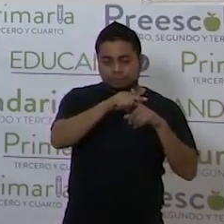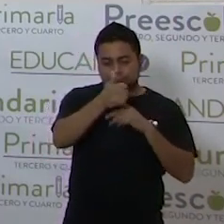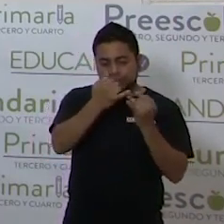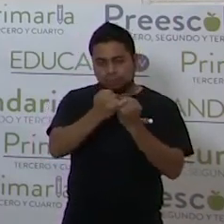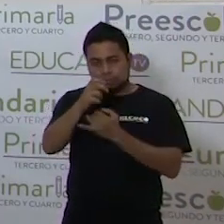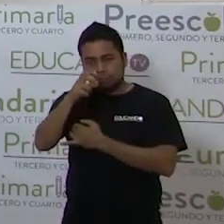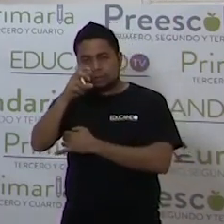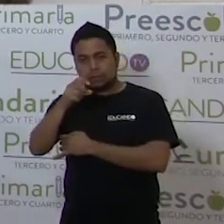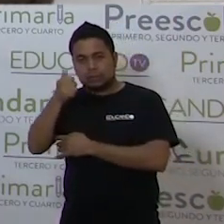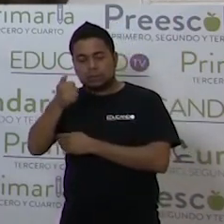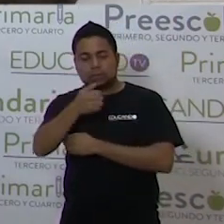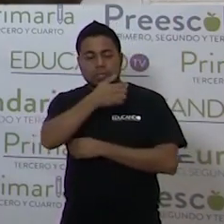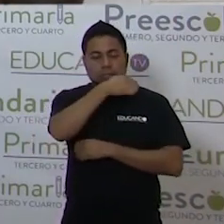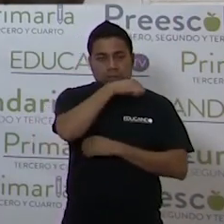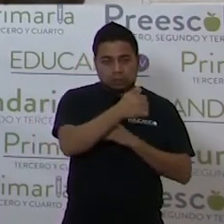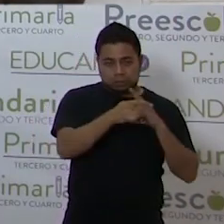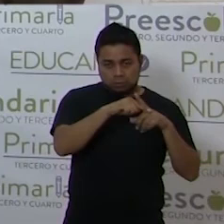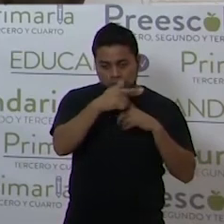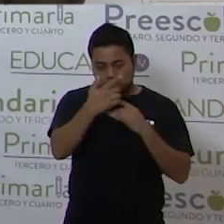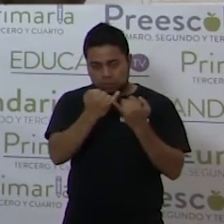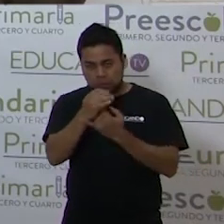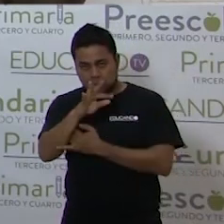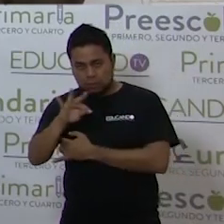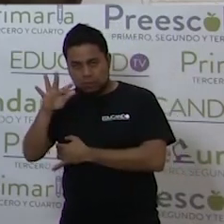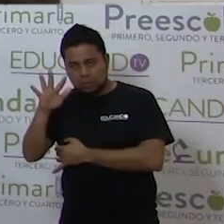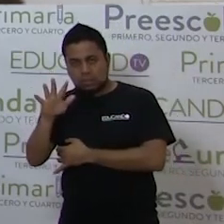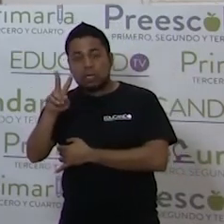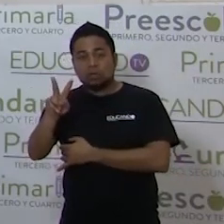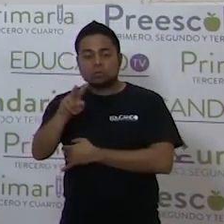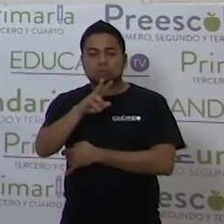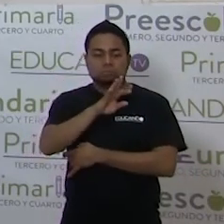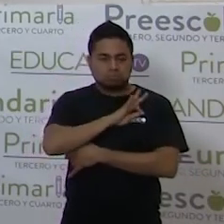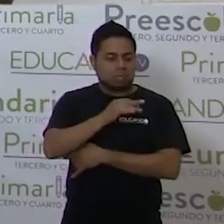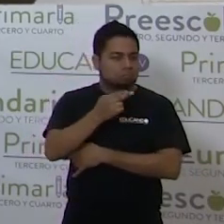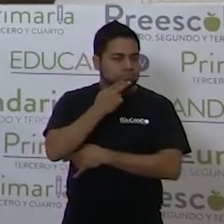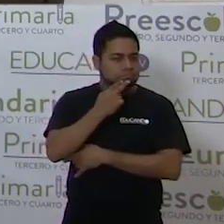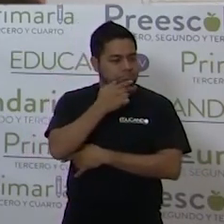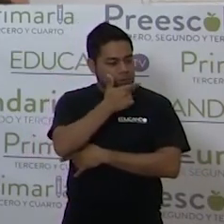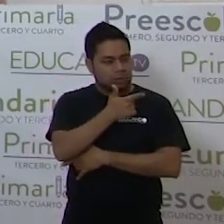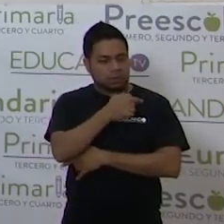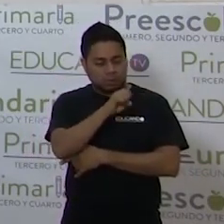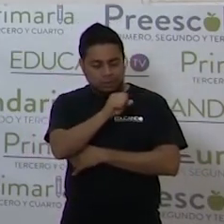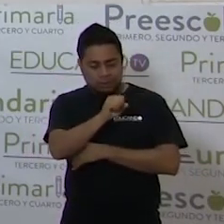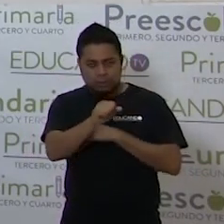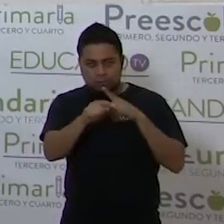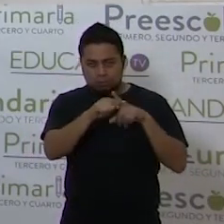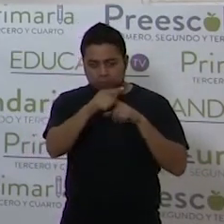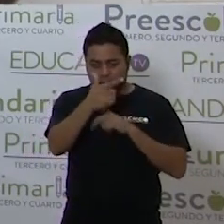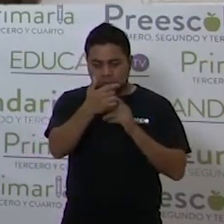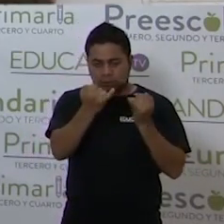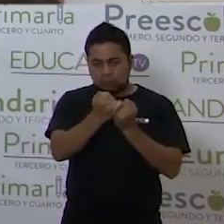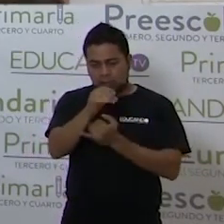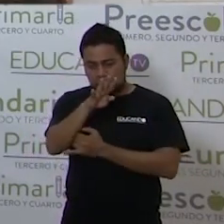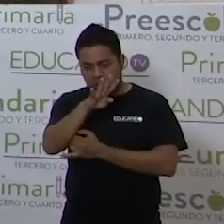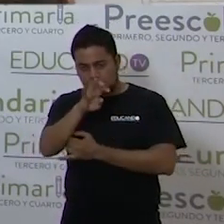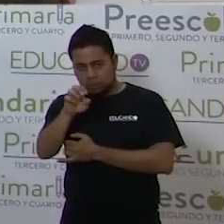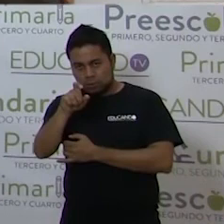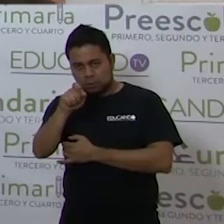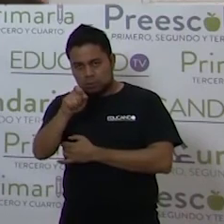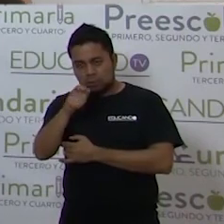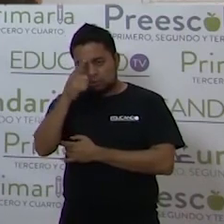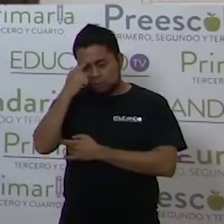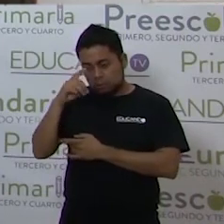42 entonces nos sirve el 7 60% 420 para